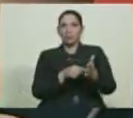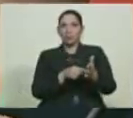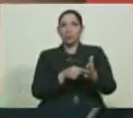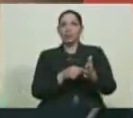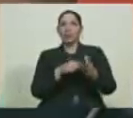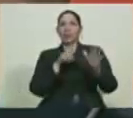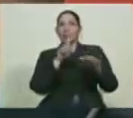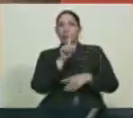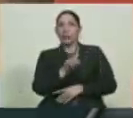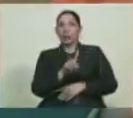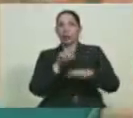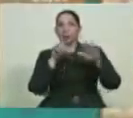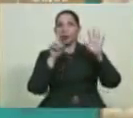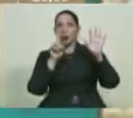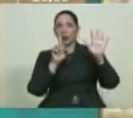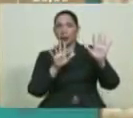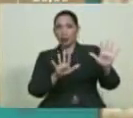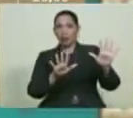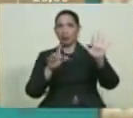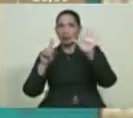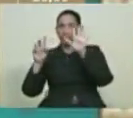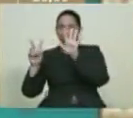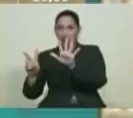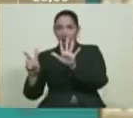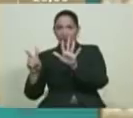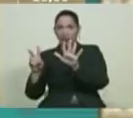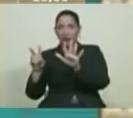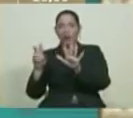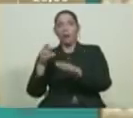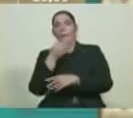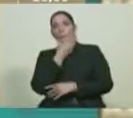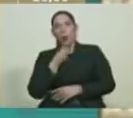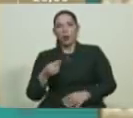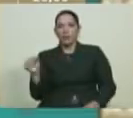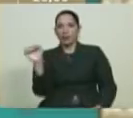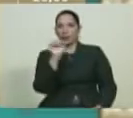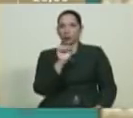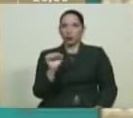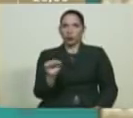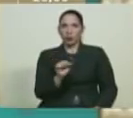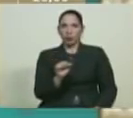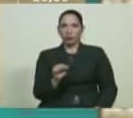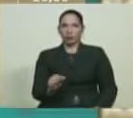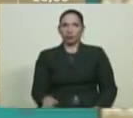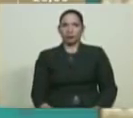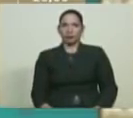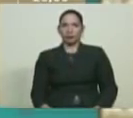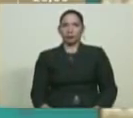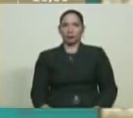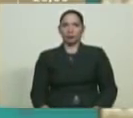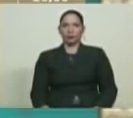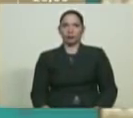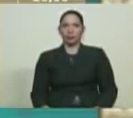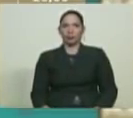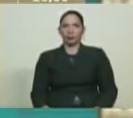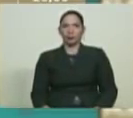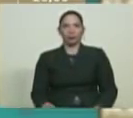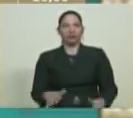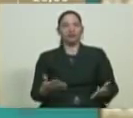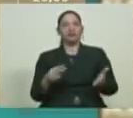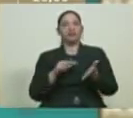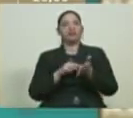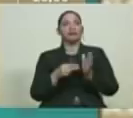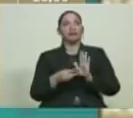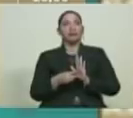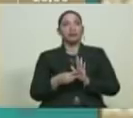1.117 bolívares soberanos, repito, 1.117 bolívares soberanos. Quiere decir que con